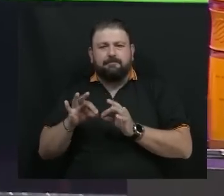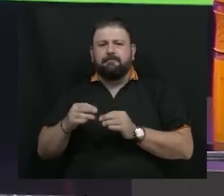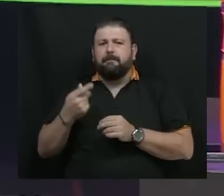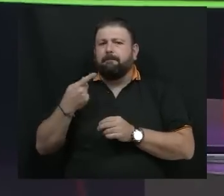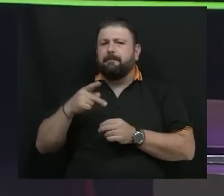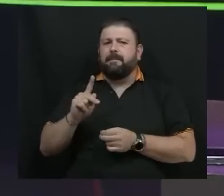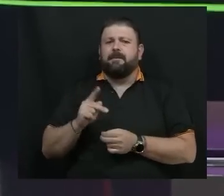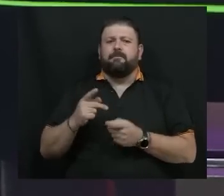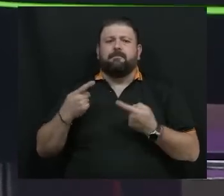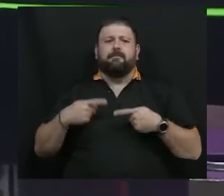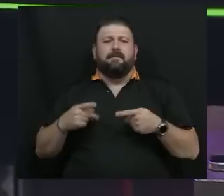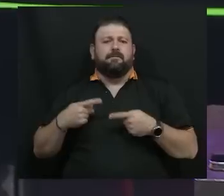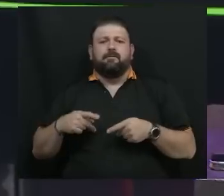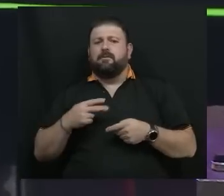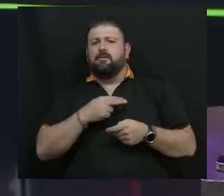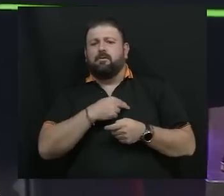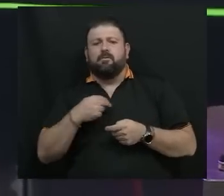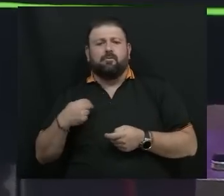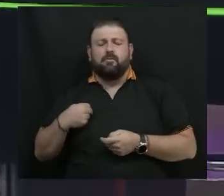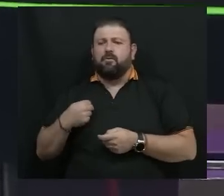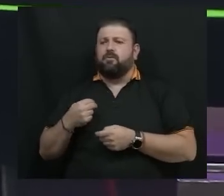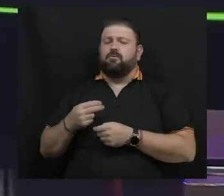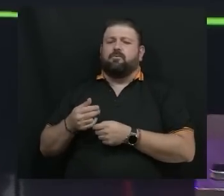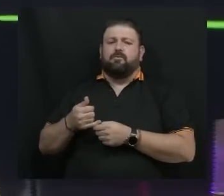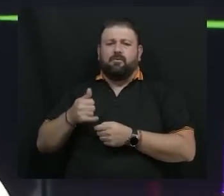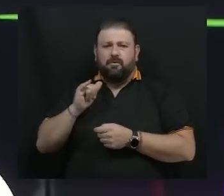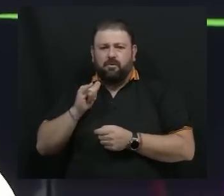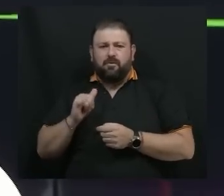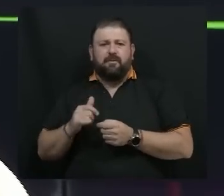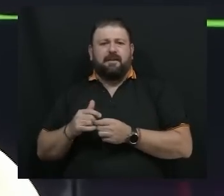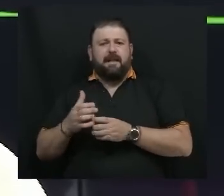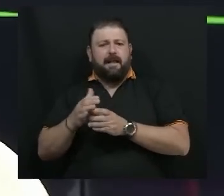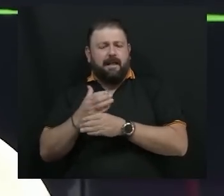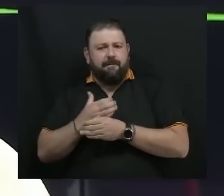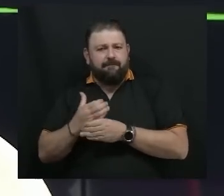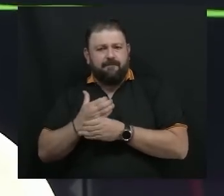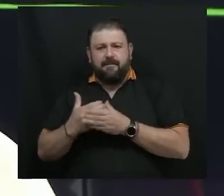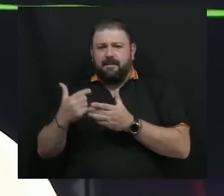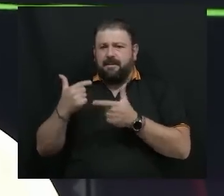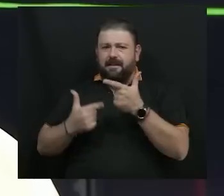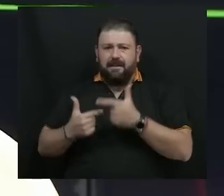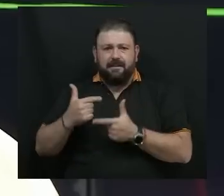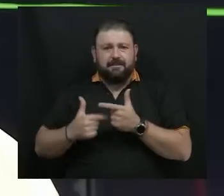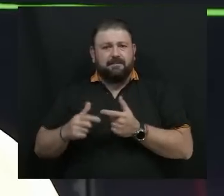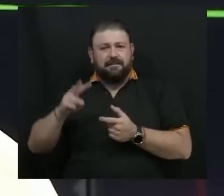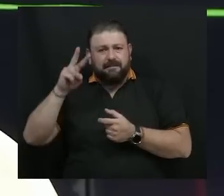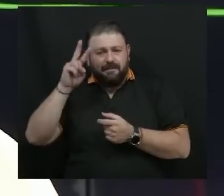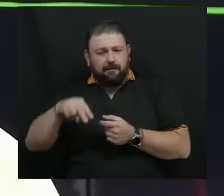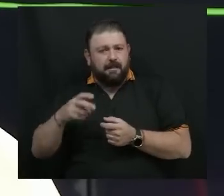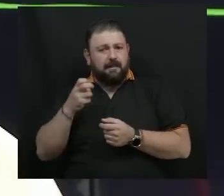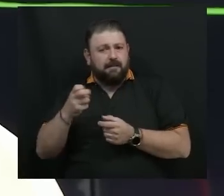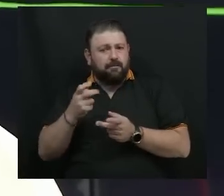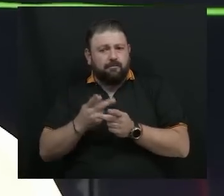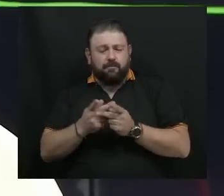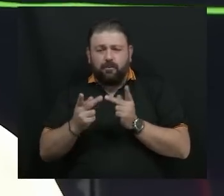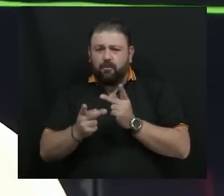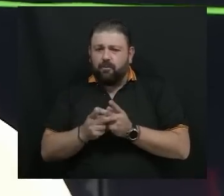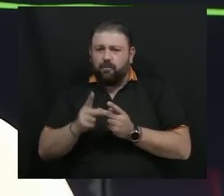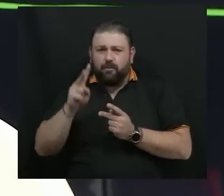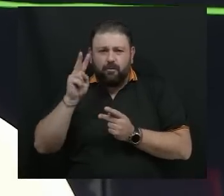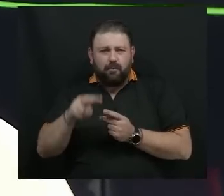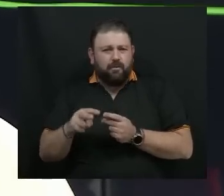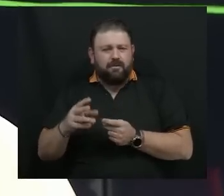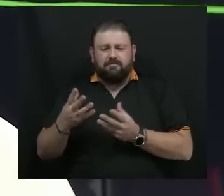somos bebidas, café, leches, no somos solo eso. Somos productos de verdad, de ciencia